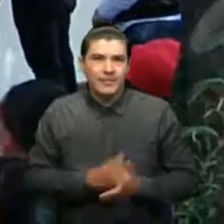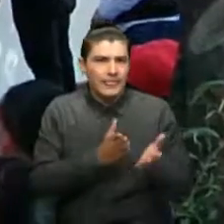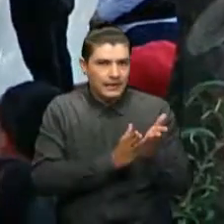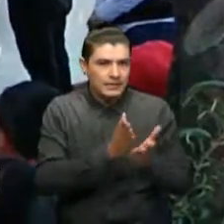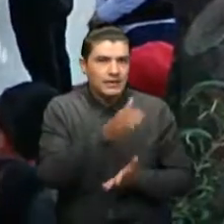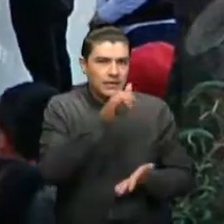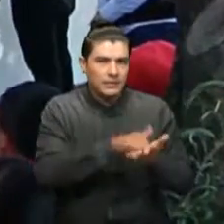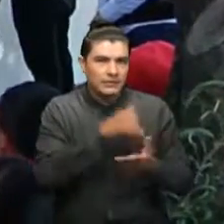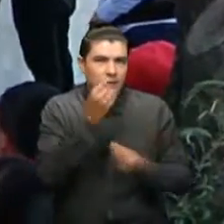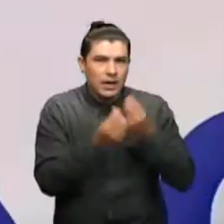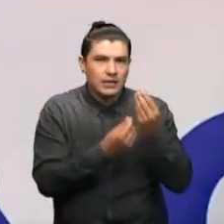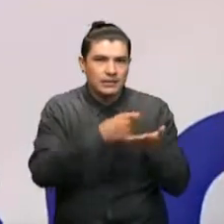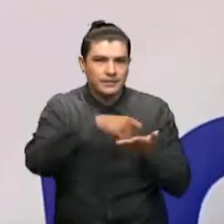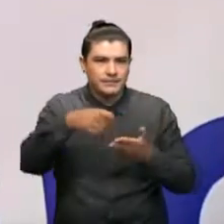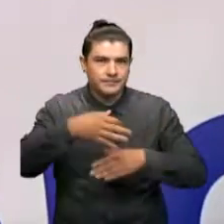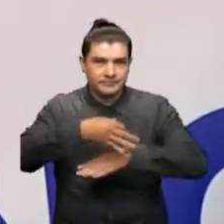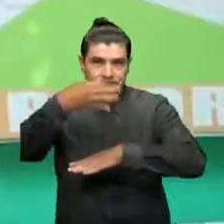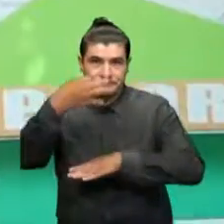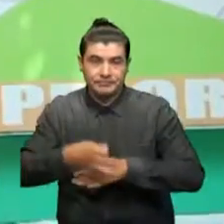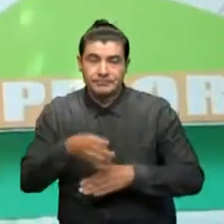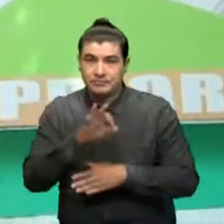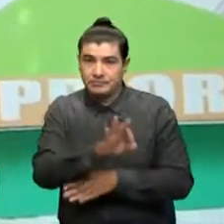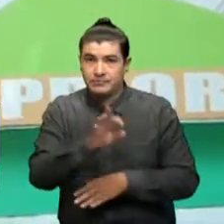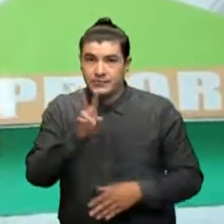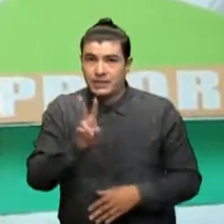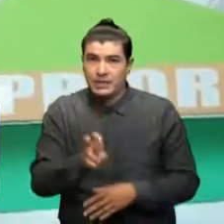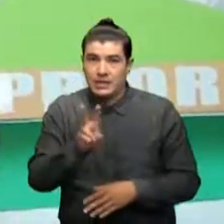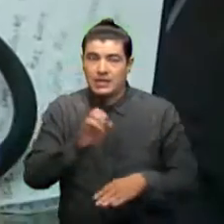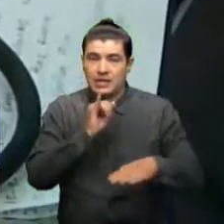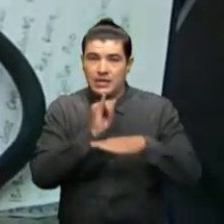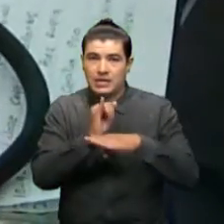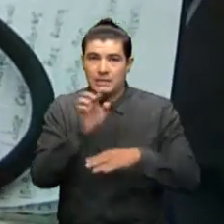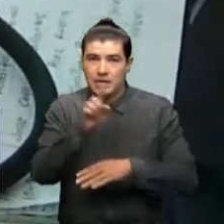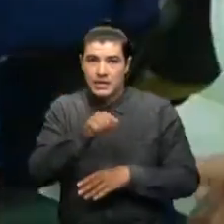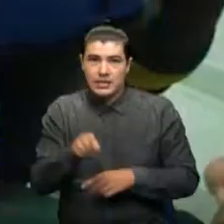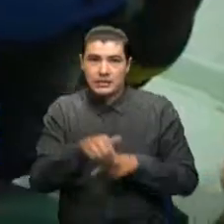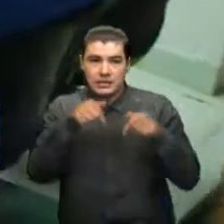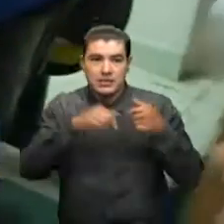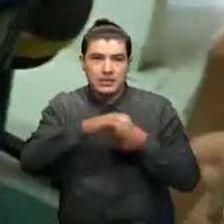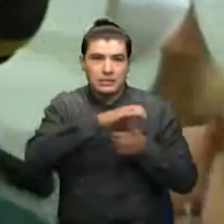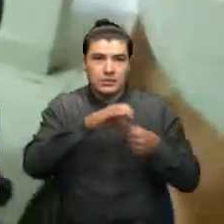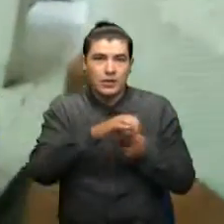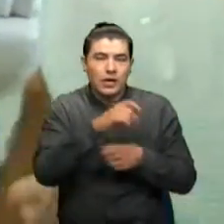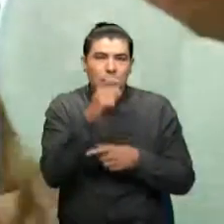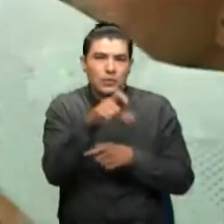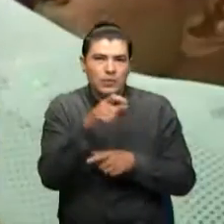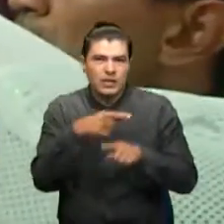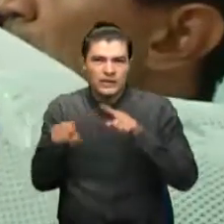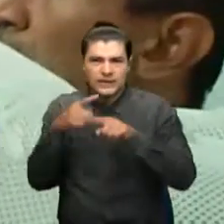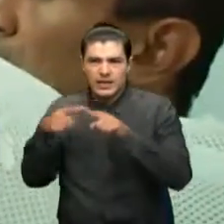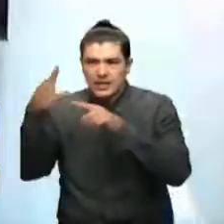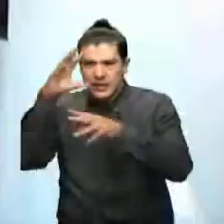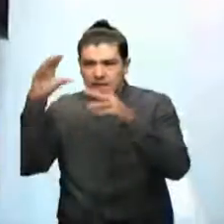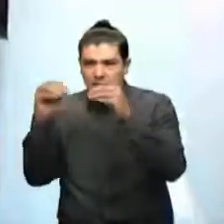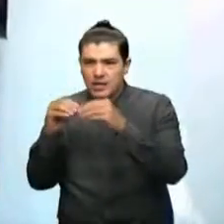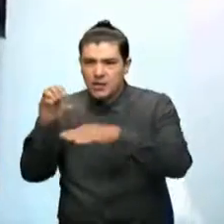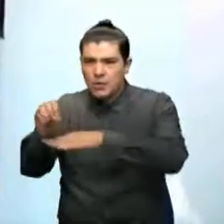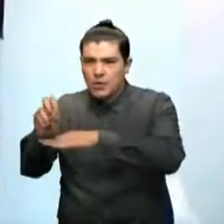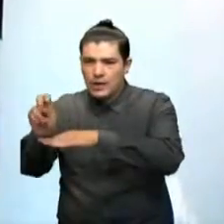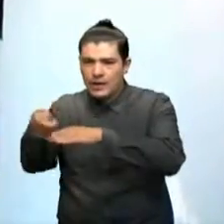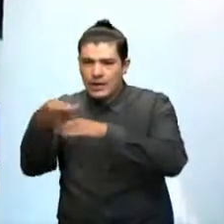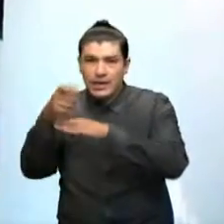realizando una contratación oportuna en las 37 ips de cúcuta diferentes convenios con las ong